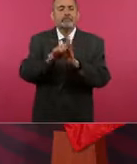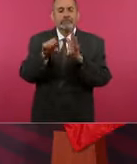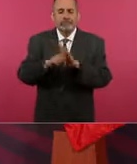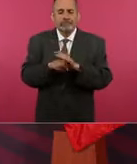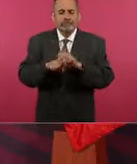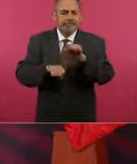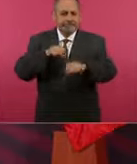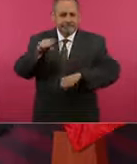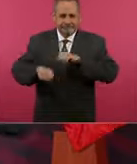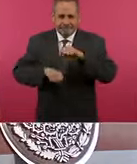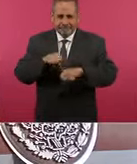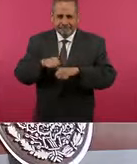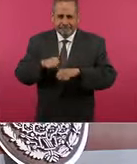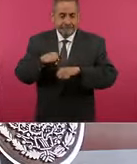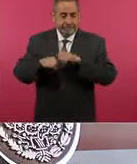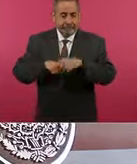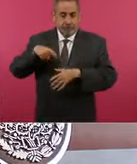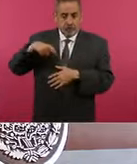dejar de pedalear.